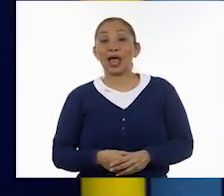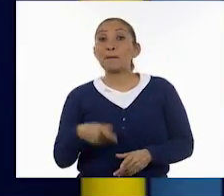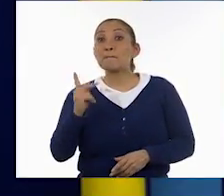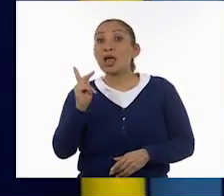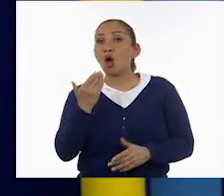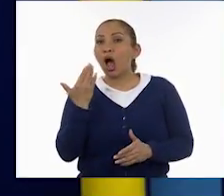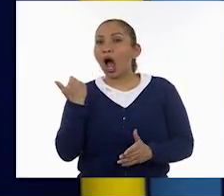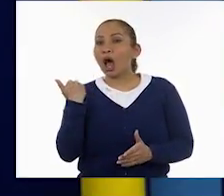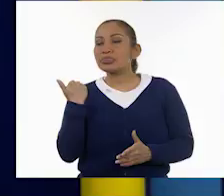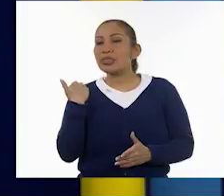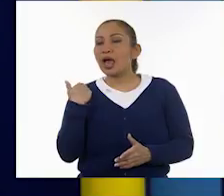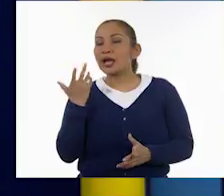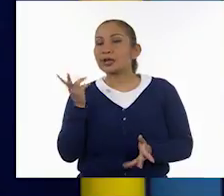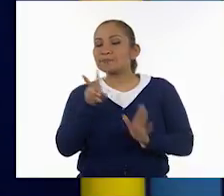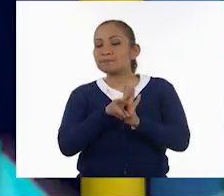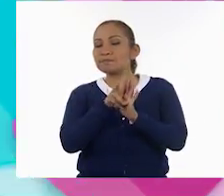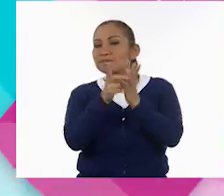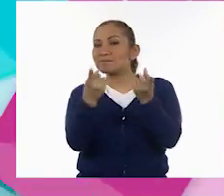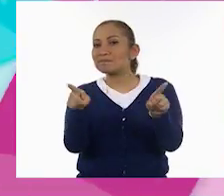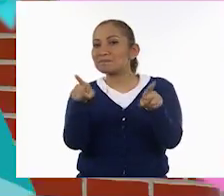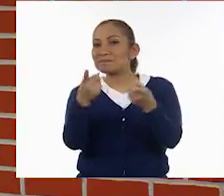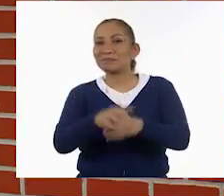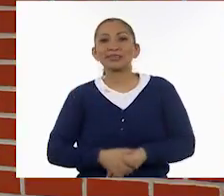Pero antes vamos a una cápsula musical.